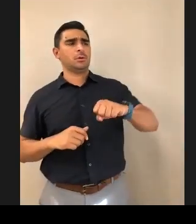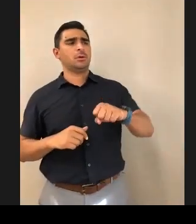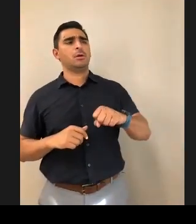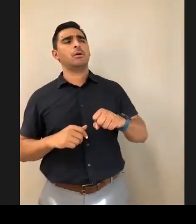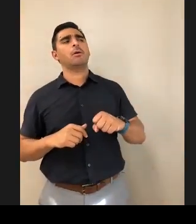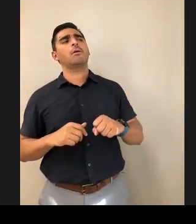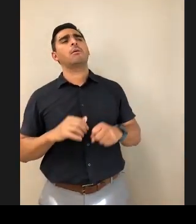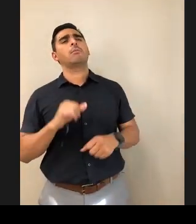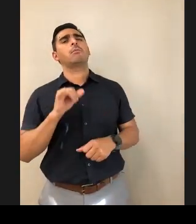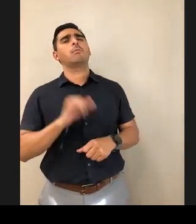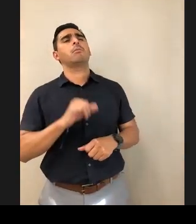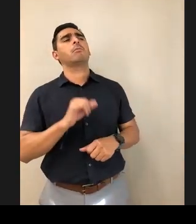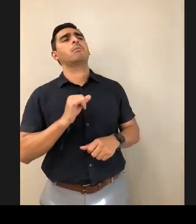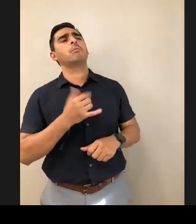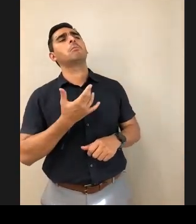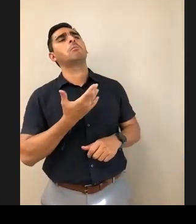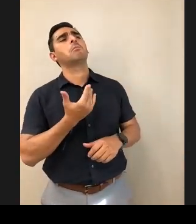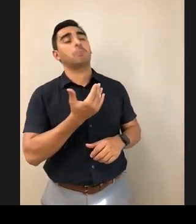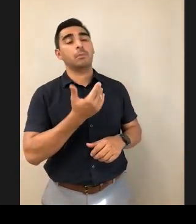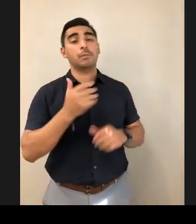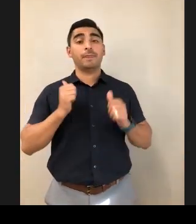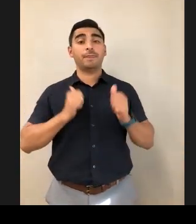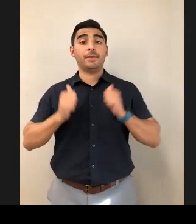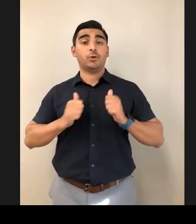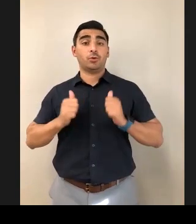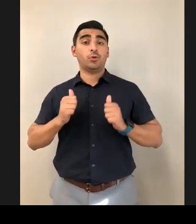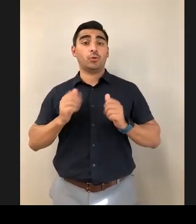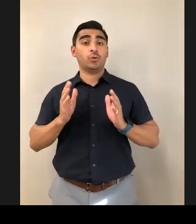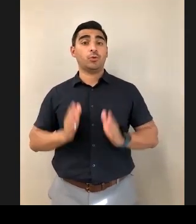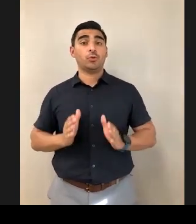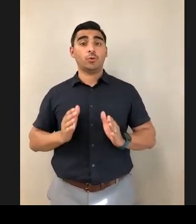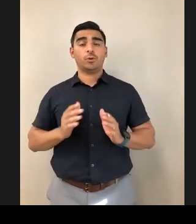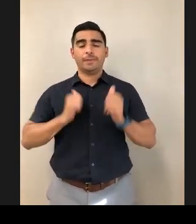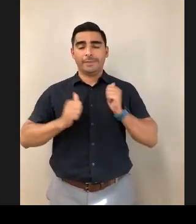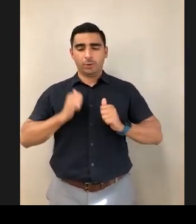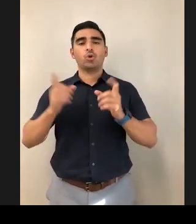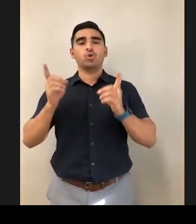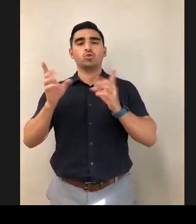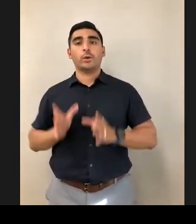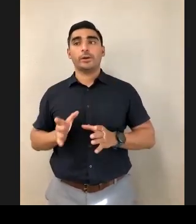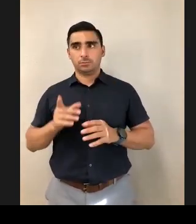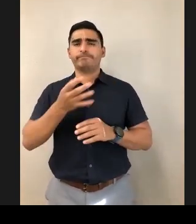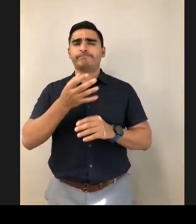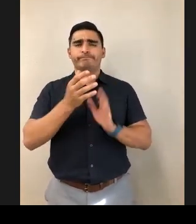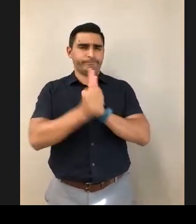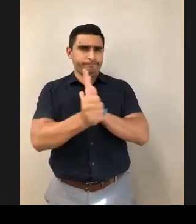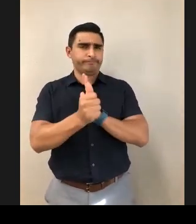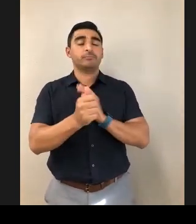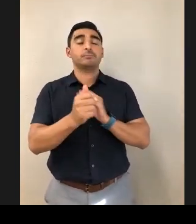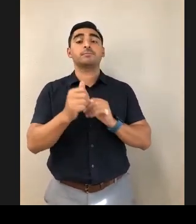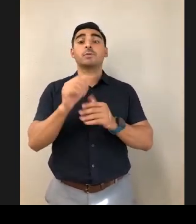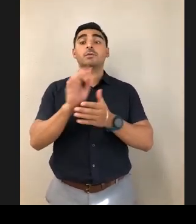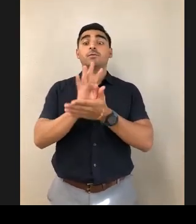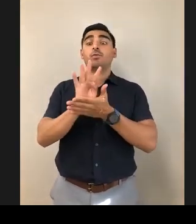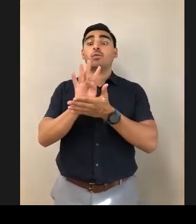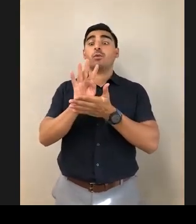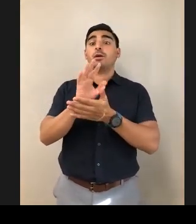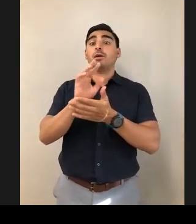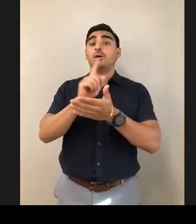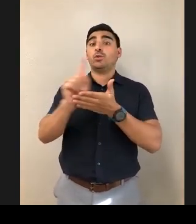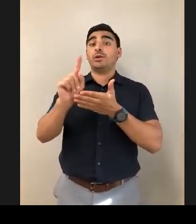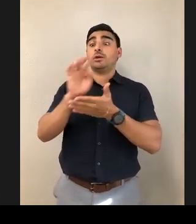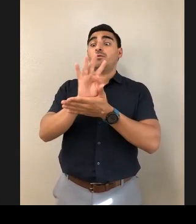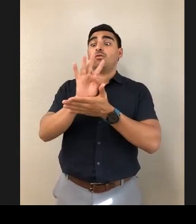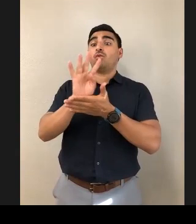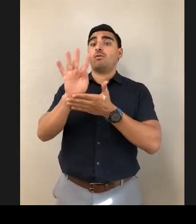baja la guardia, se quitan las máscaras y el director de teatro es muy bueno en esto. A la